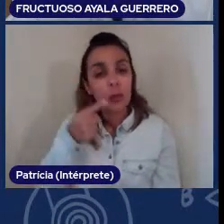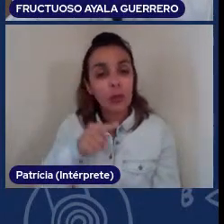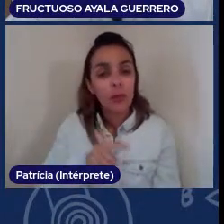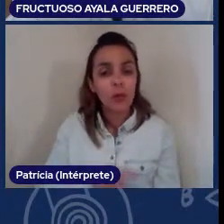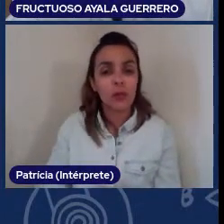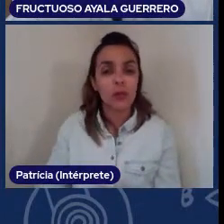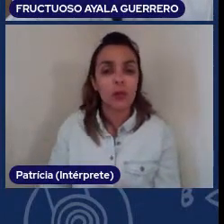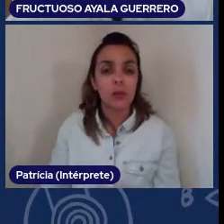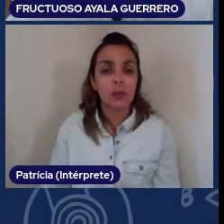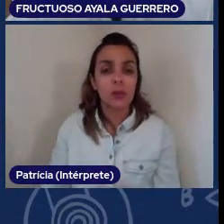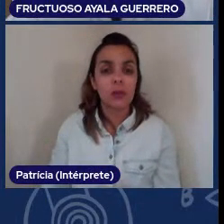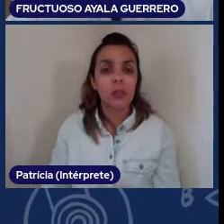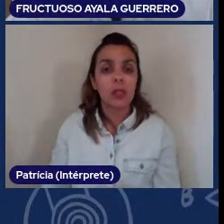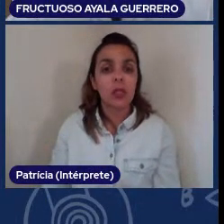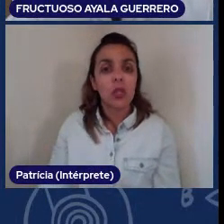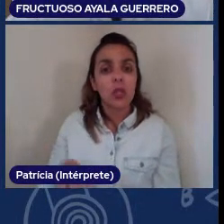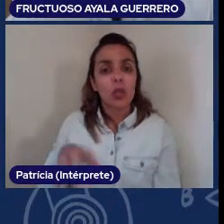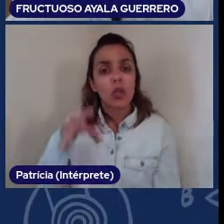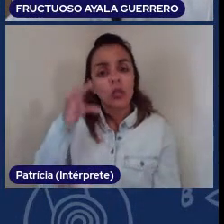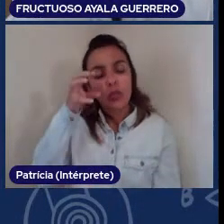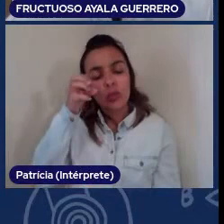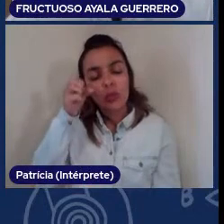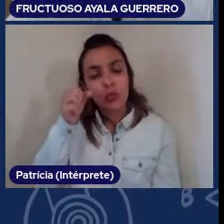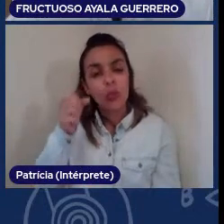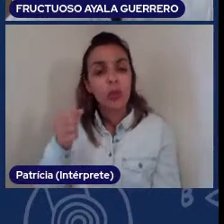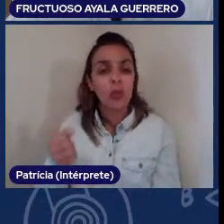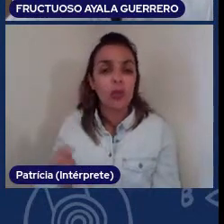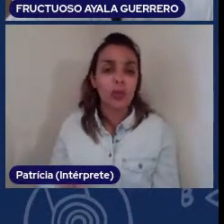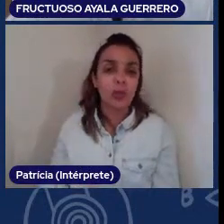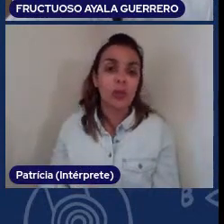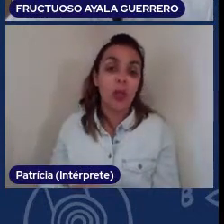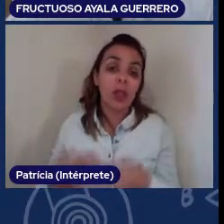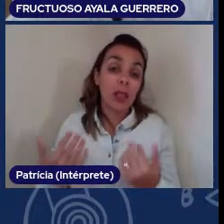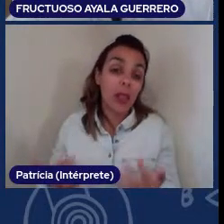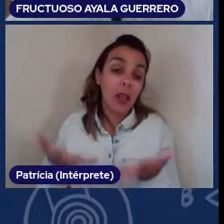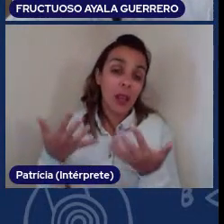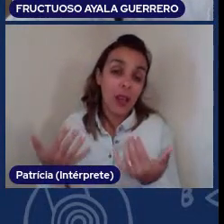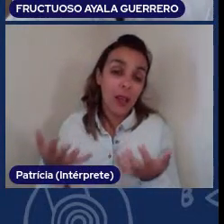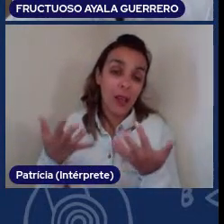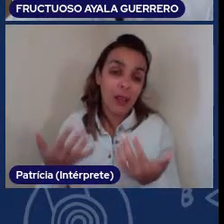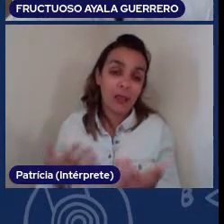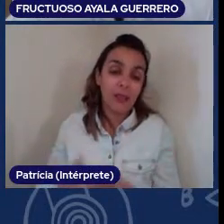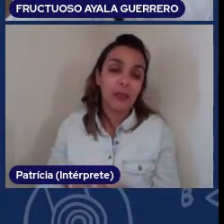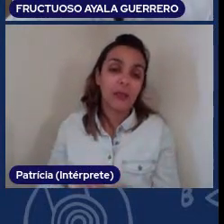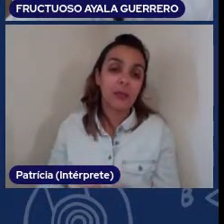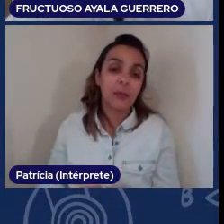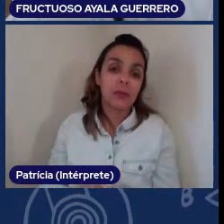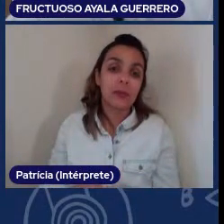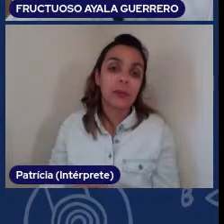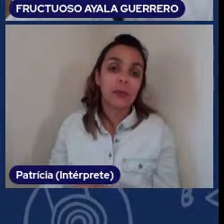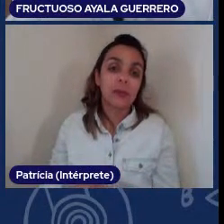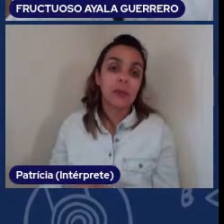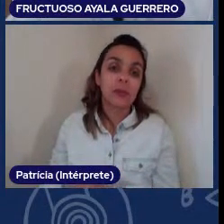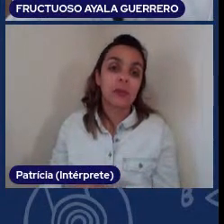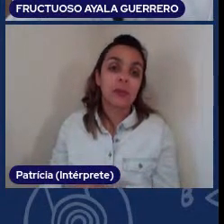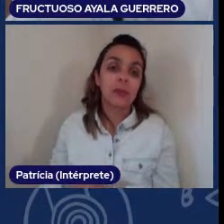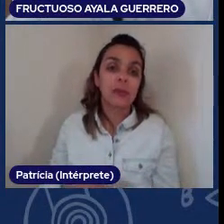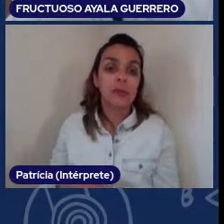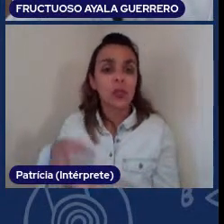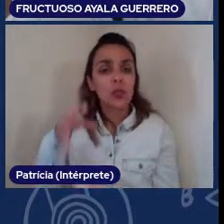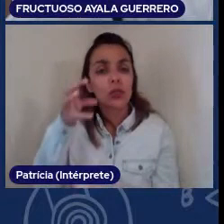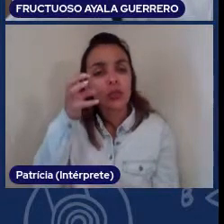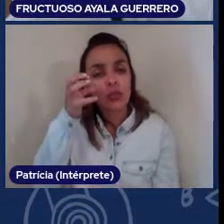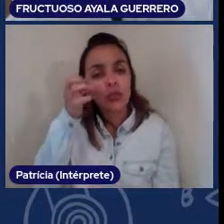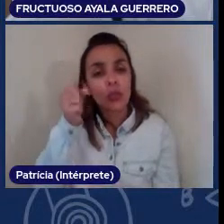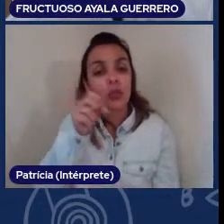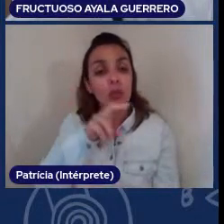llama sueño lento y luego entra la siguiente fase o sueño MOR para completar la unidad de sueño que se